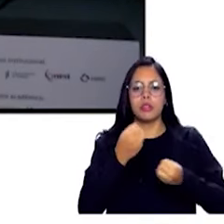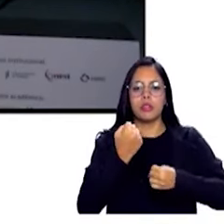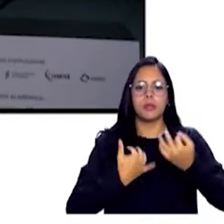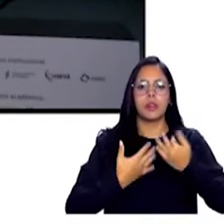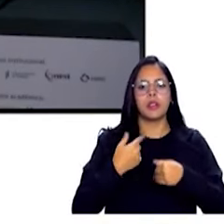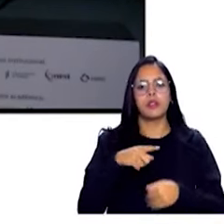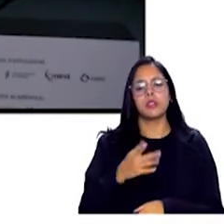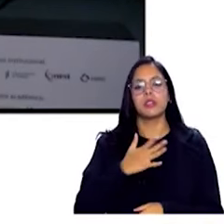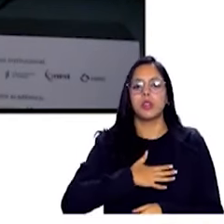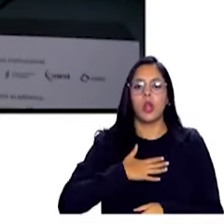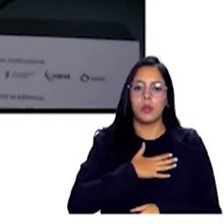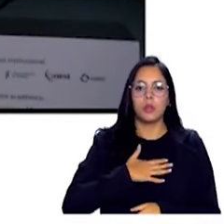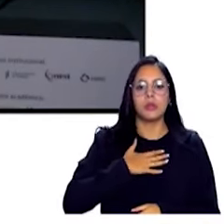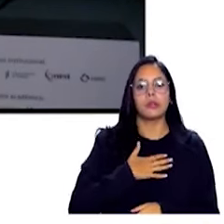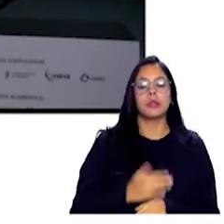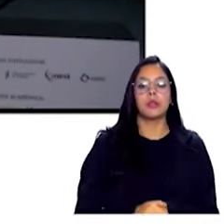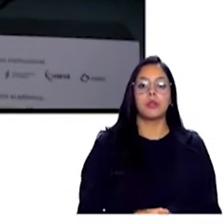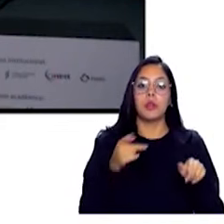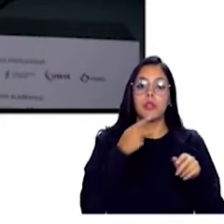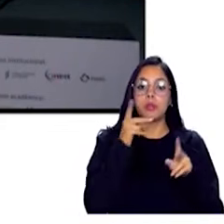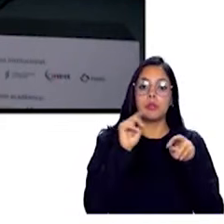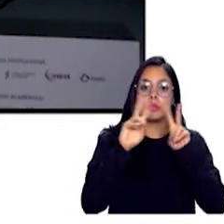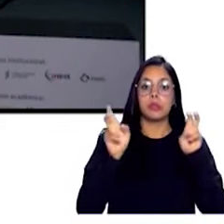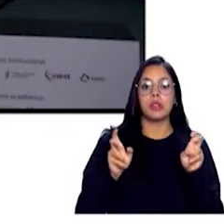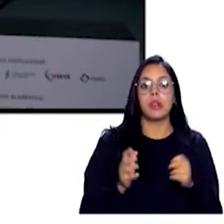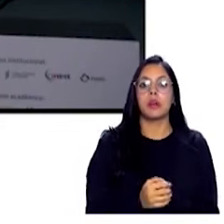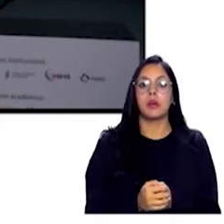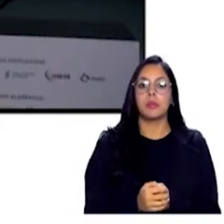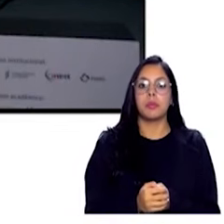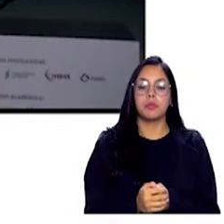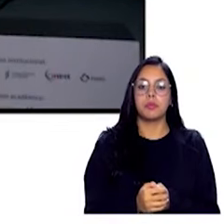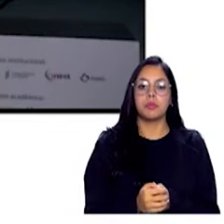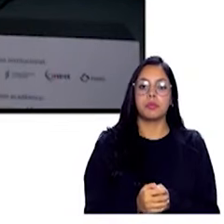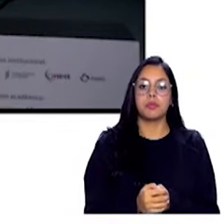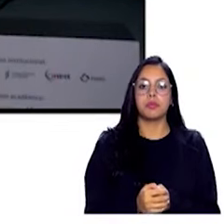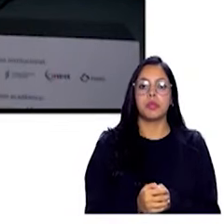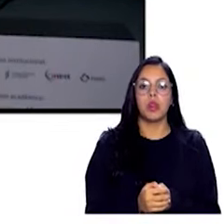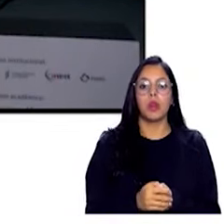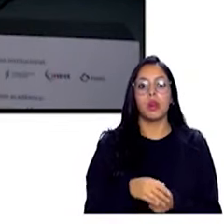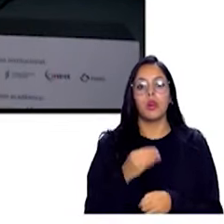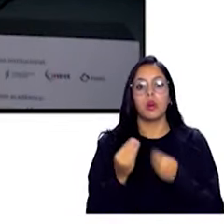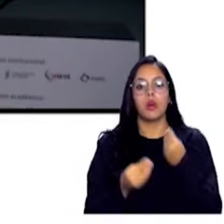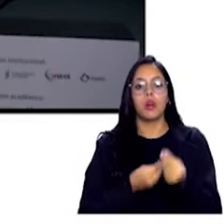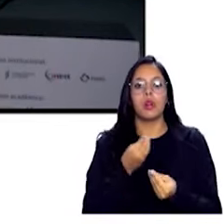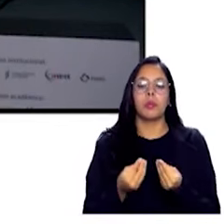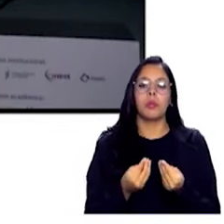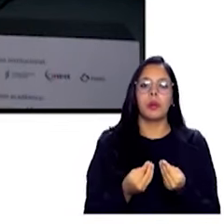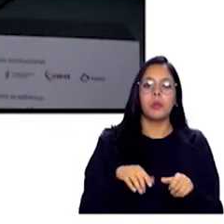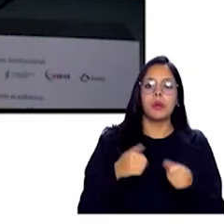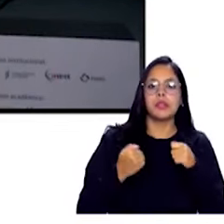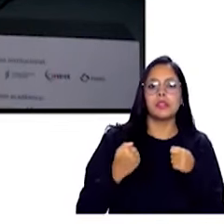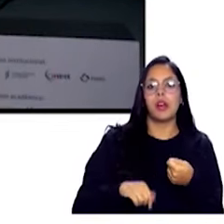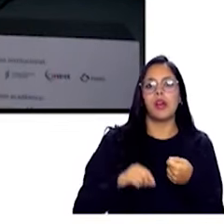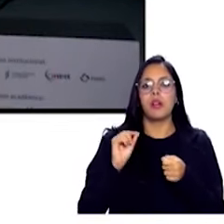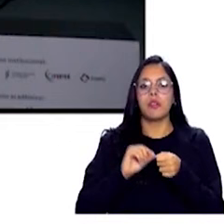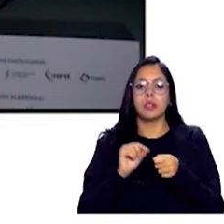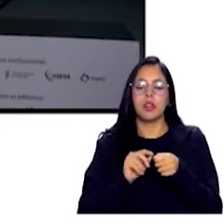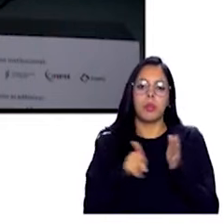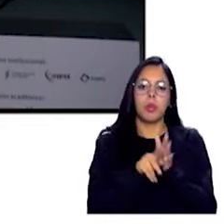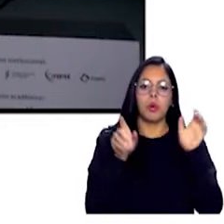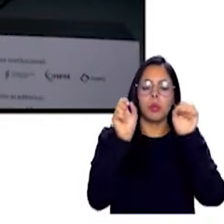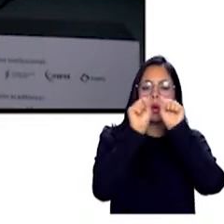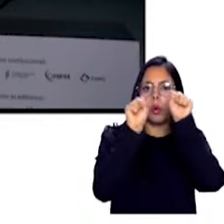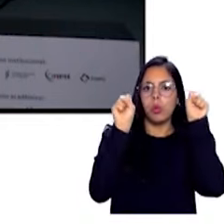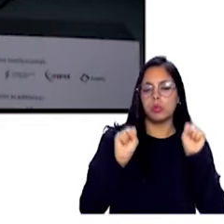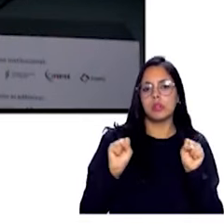dees dogmáticas sobre seber o se un sistema de recursos sistema